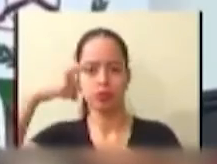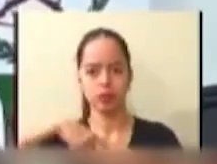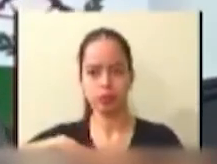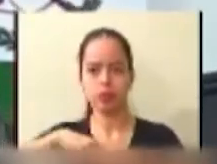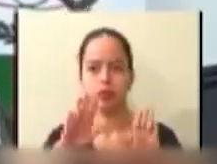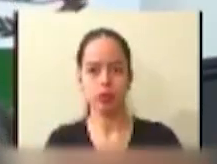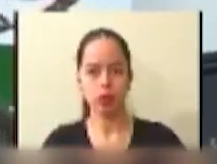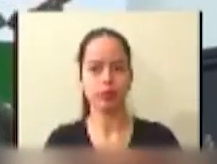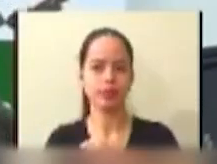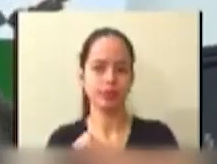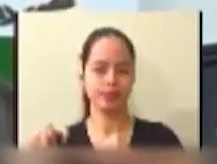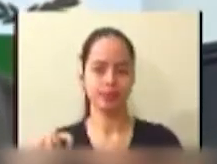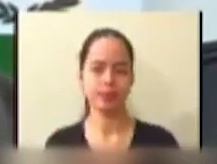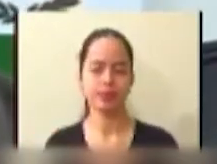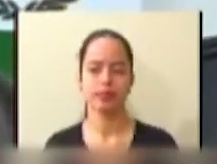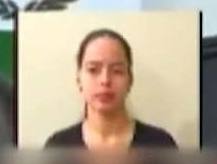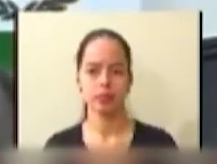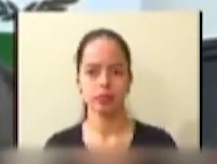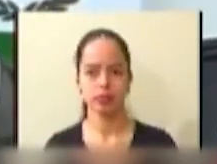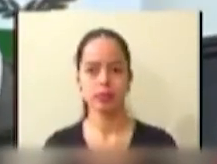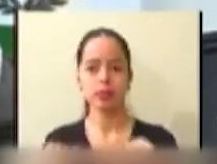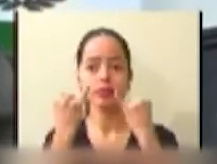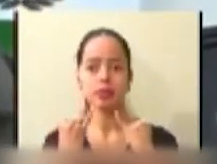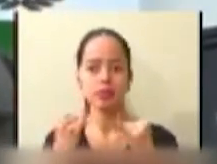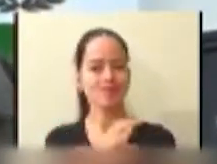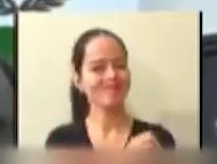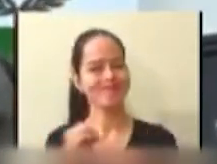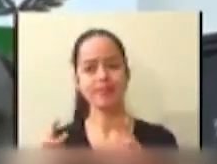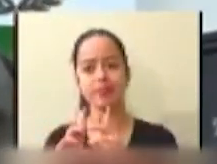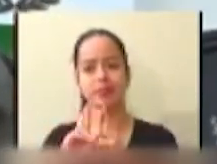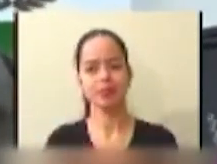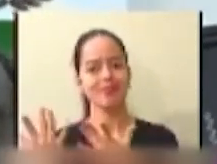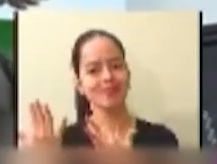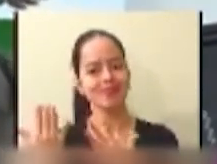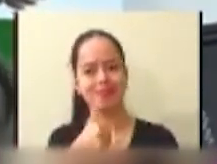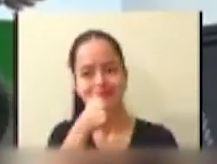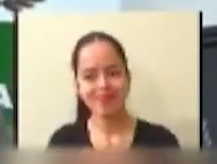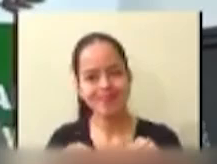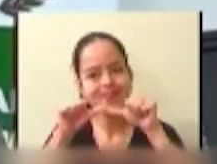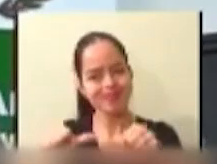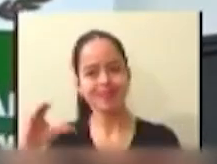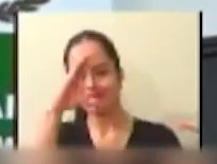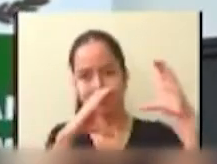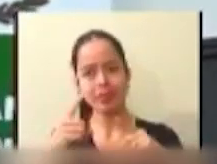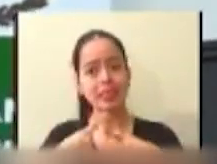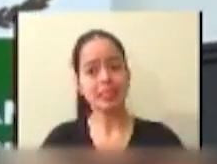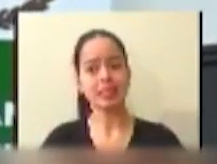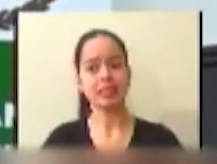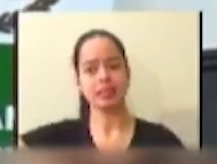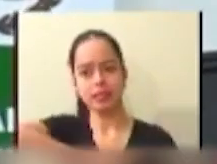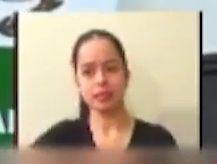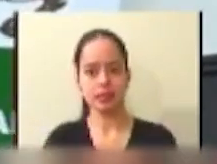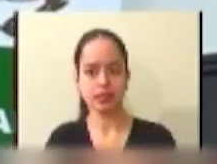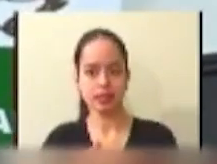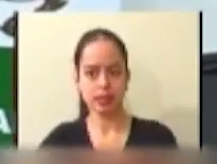trata de personas. Hasta el momento no se tiene ningún resultado, sin embargo, la orden de operaciones que salió